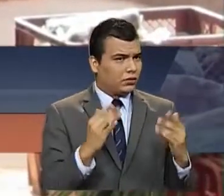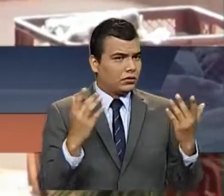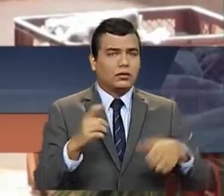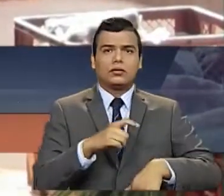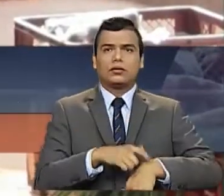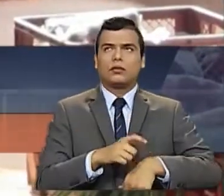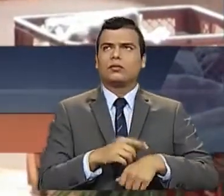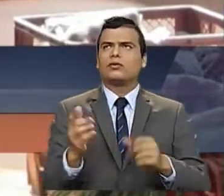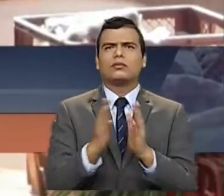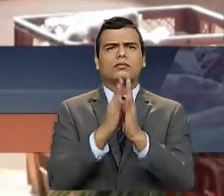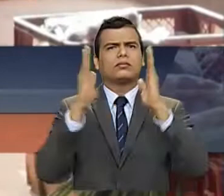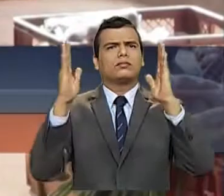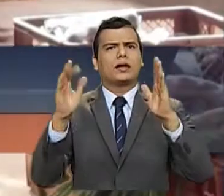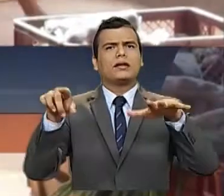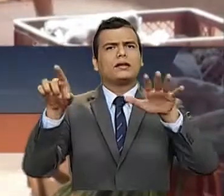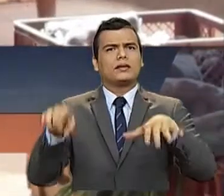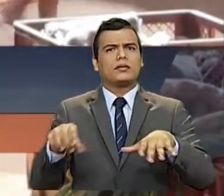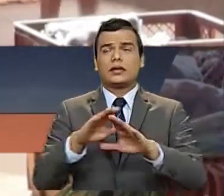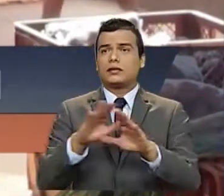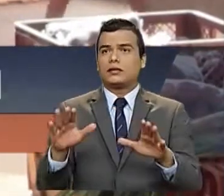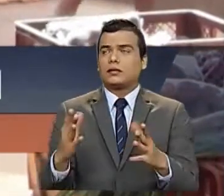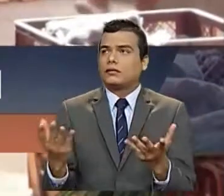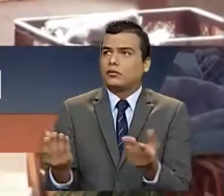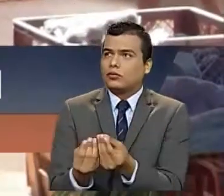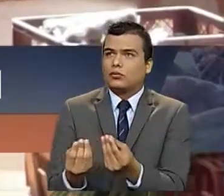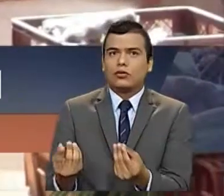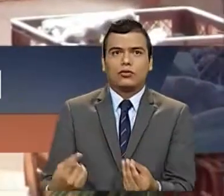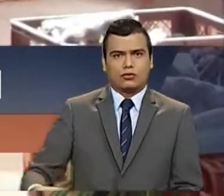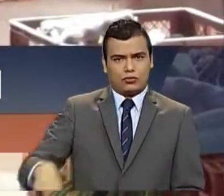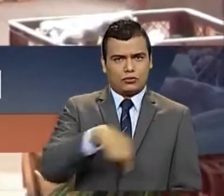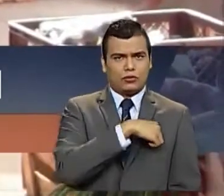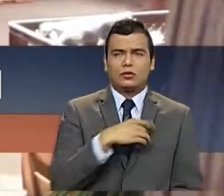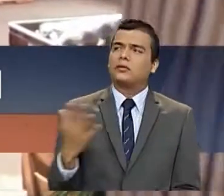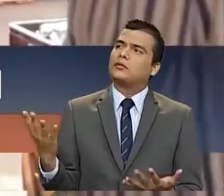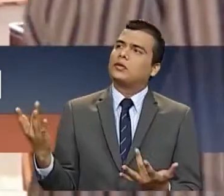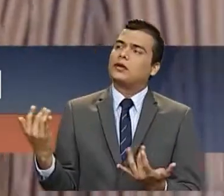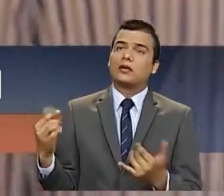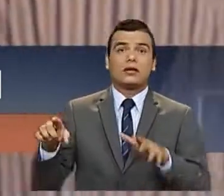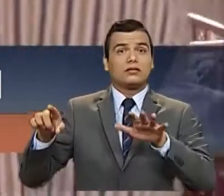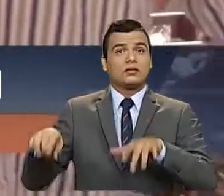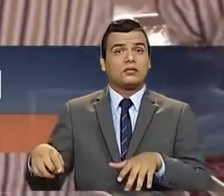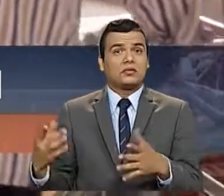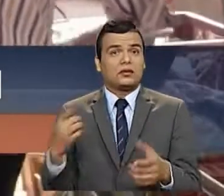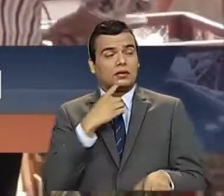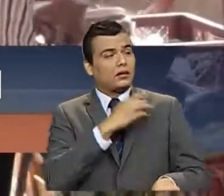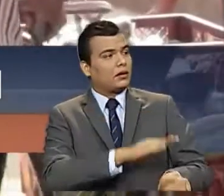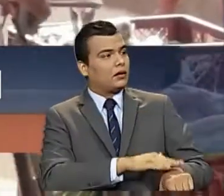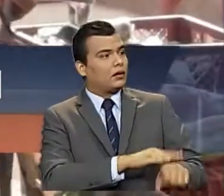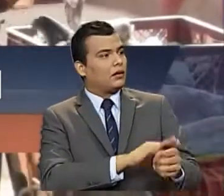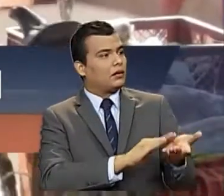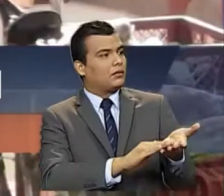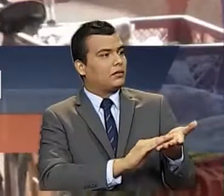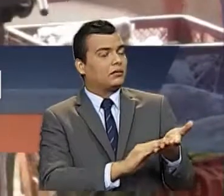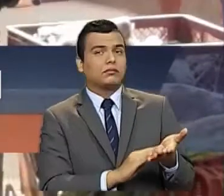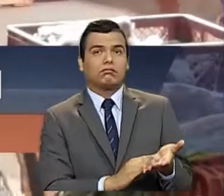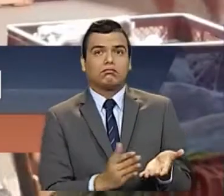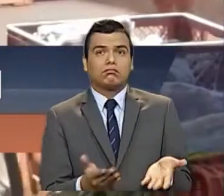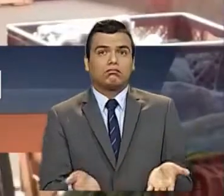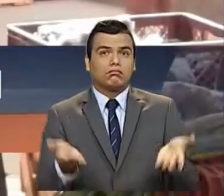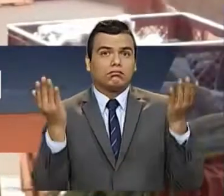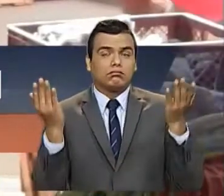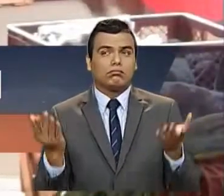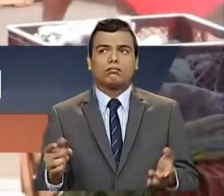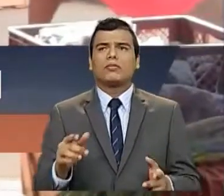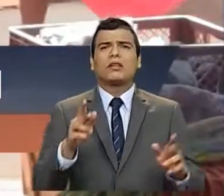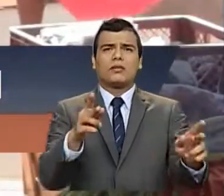transitorio por 6 meses. Entonces nosotros esperamos durante esos 6 meses a ver qué nos solucionan a los vendedores informales, porque aquí hay